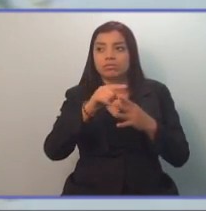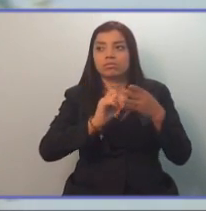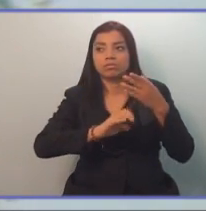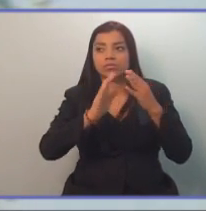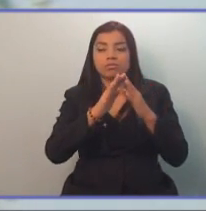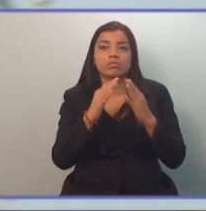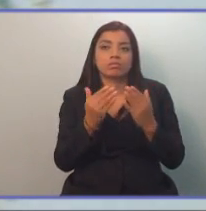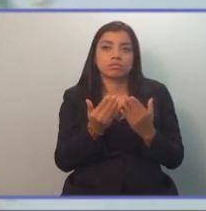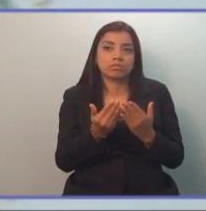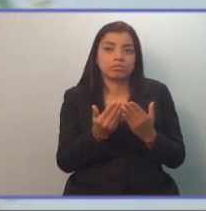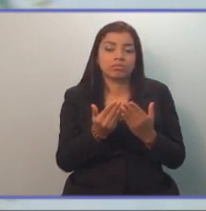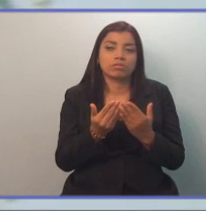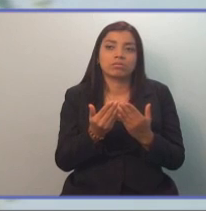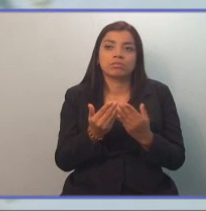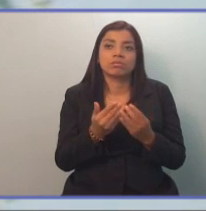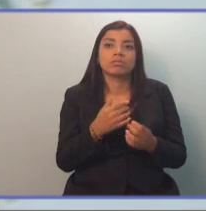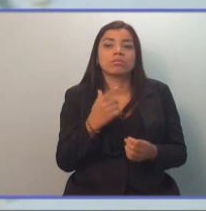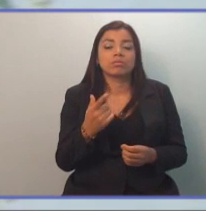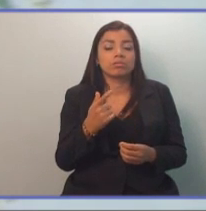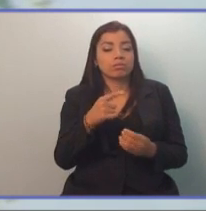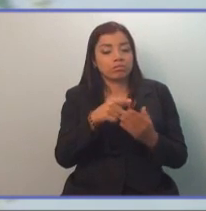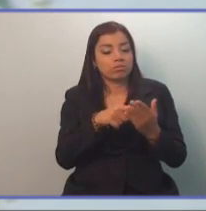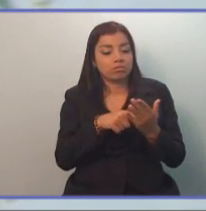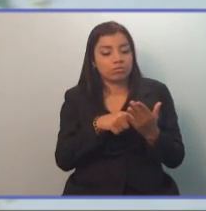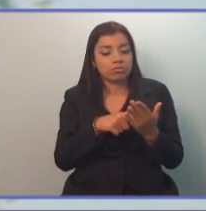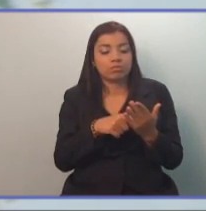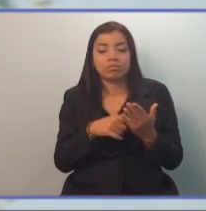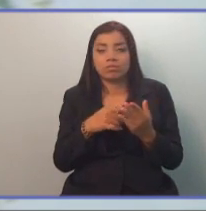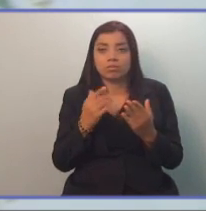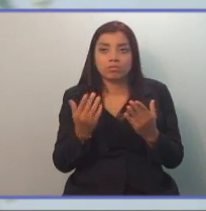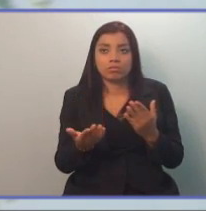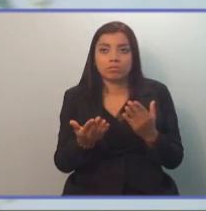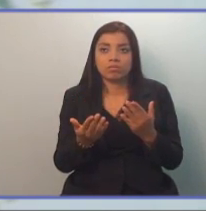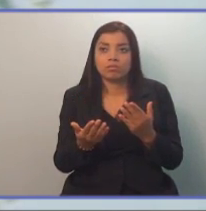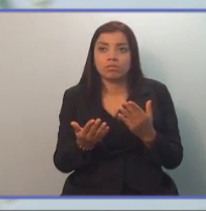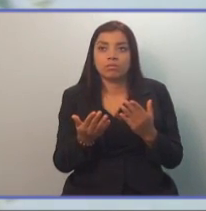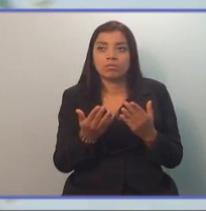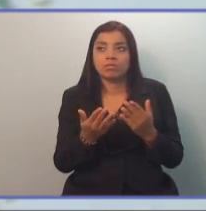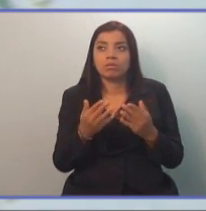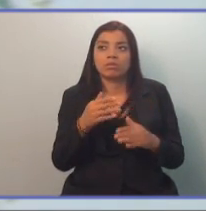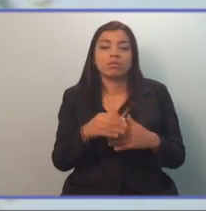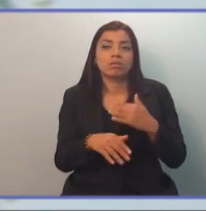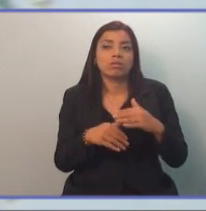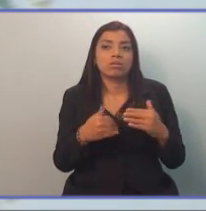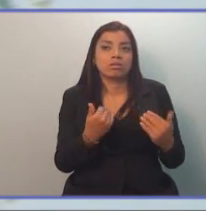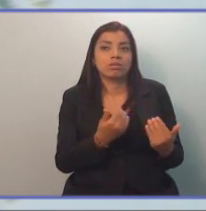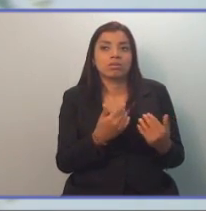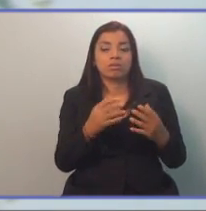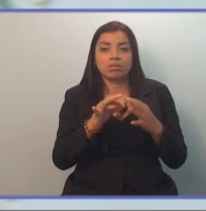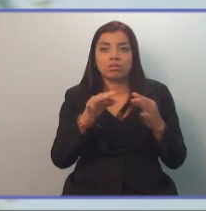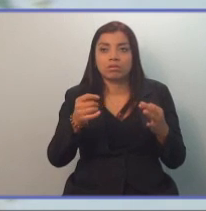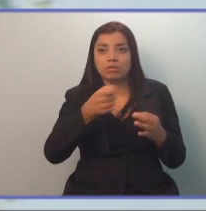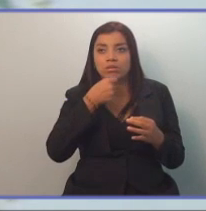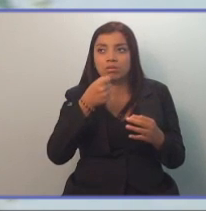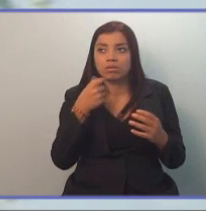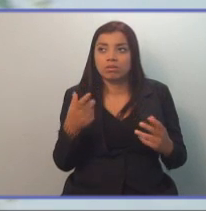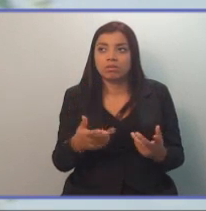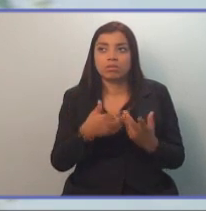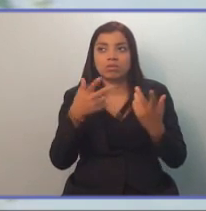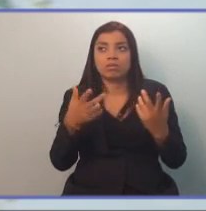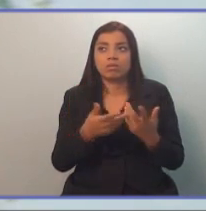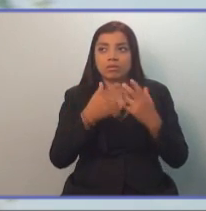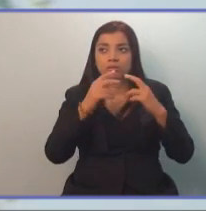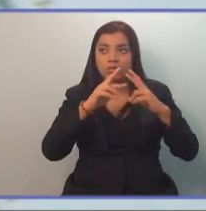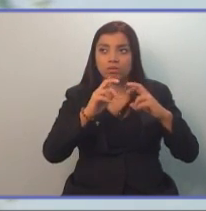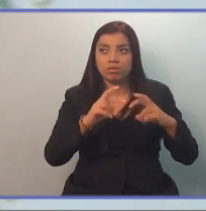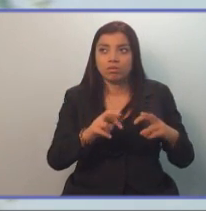claro y refiere a que el contenido de la investigación debe